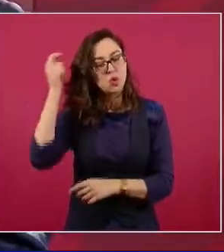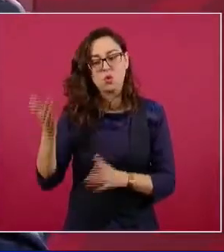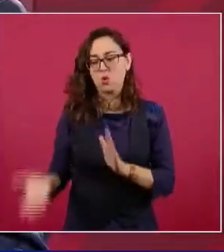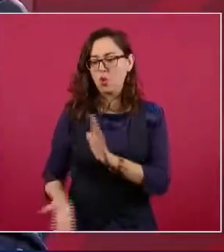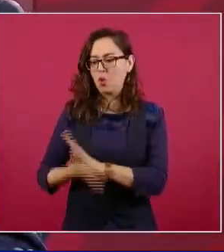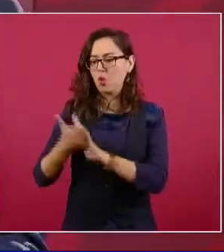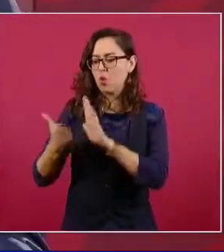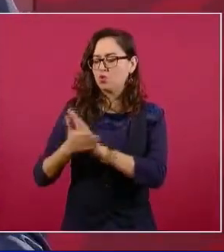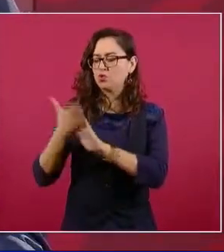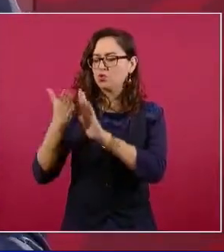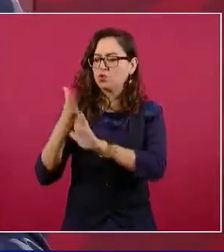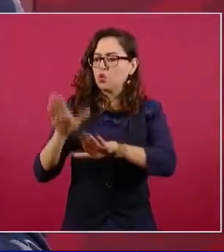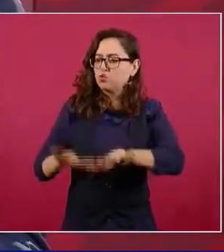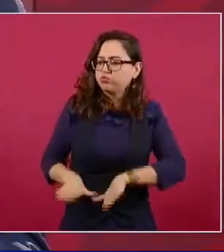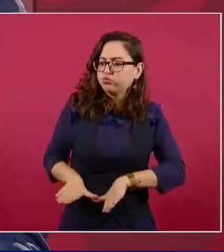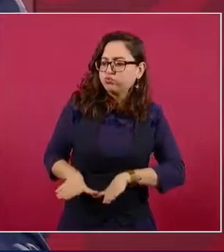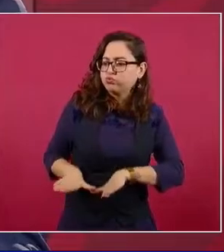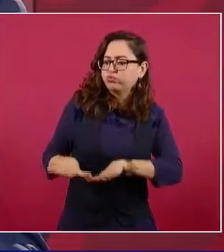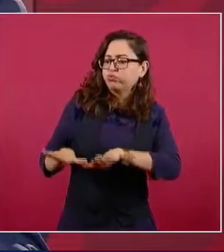¿De cuándo acá